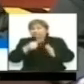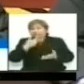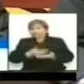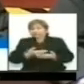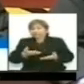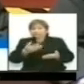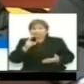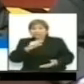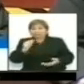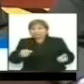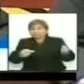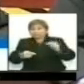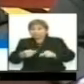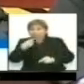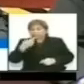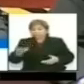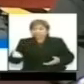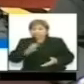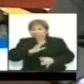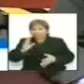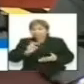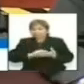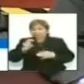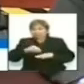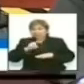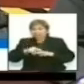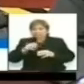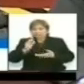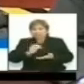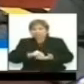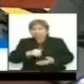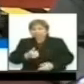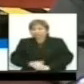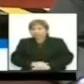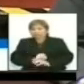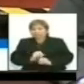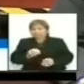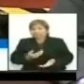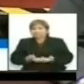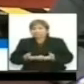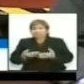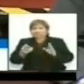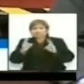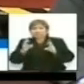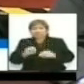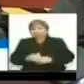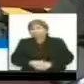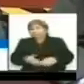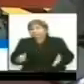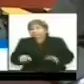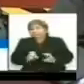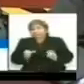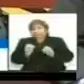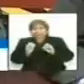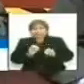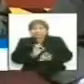sido que el señor Vizcarra hubiese venido acá y hubiese dicho, bueno, han desnaturalizado, voy a presentar otro, lo que fuera, ¿no? Viene con este tema que ya no tiene nada